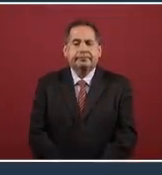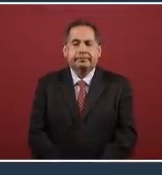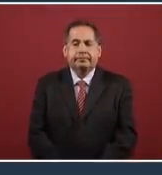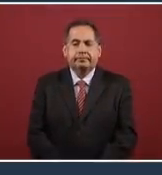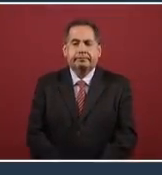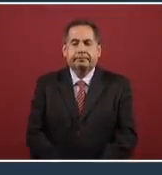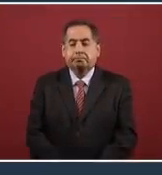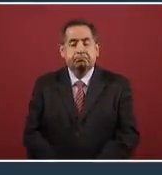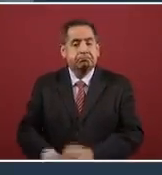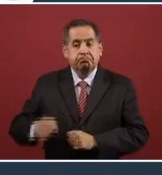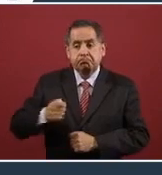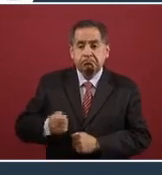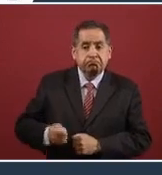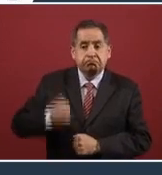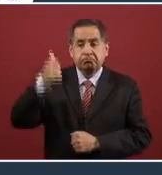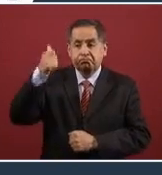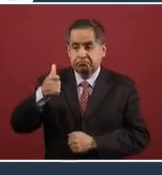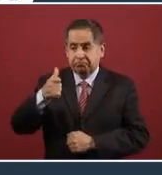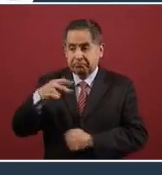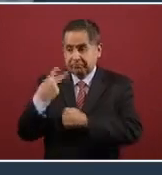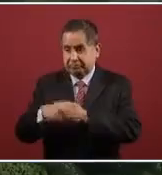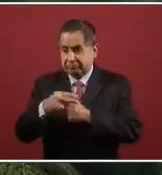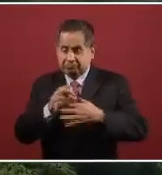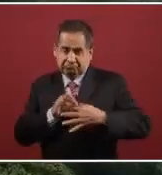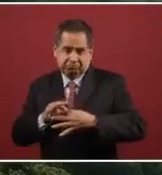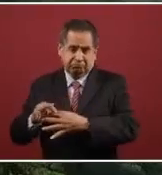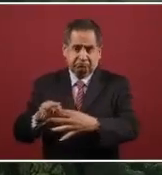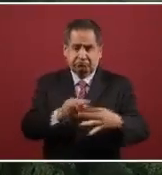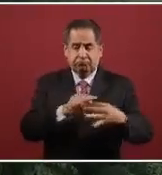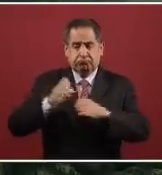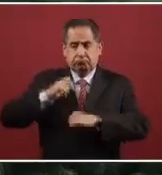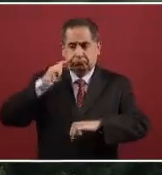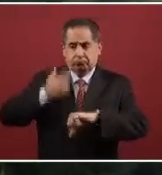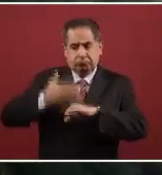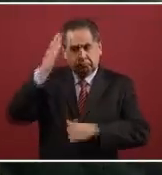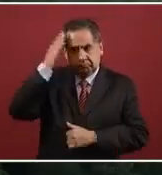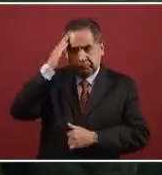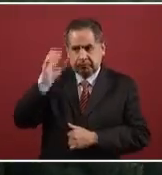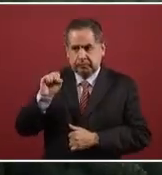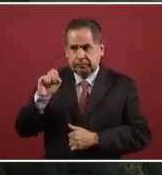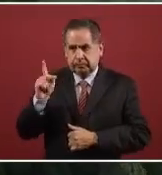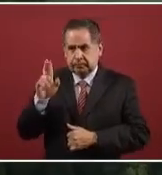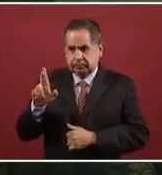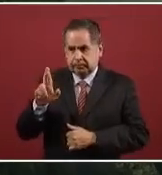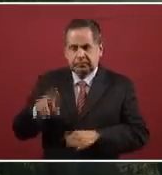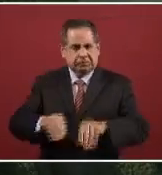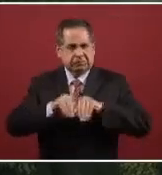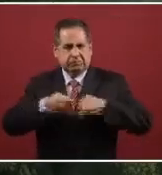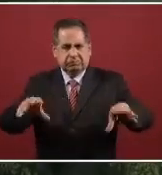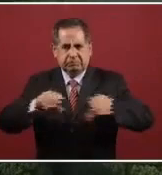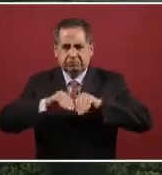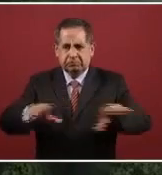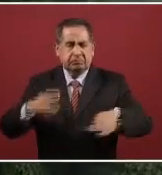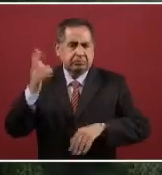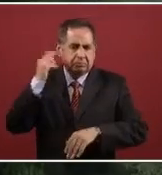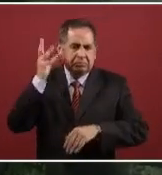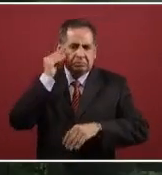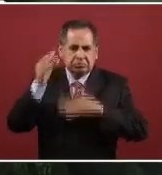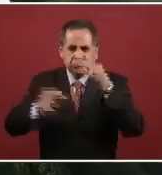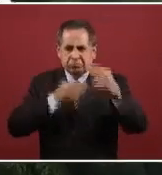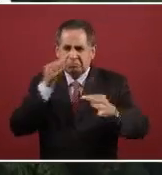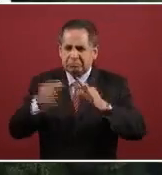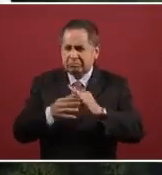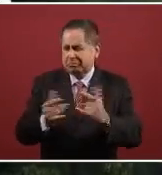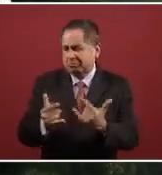Por primera vez, todos los medios públicos, coordinados por el SPR, harán una transmisión por radio y televisión de un